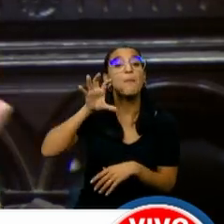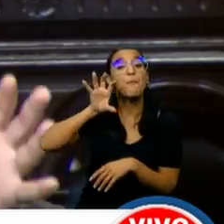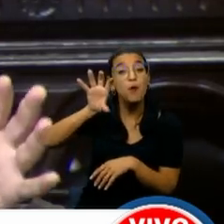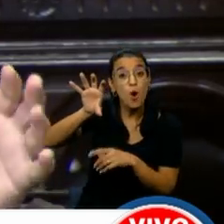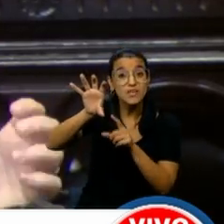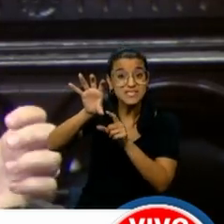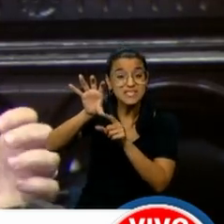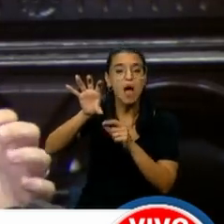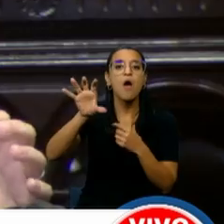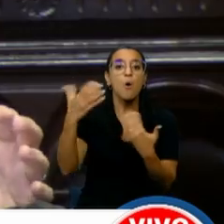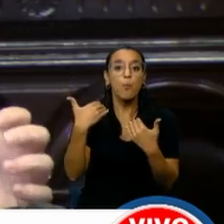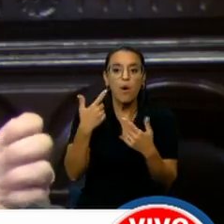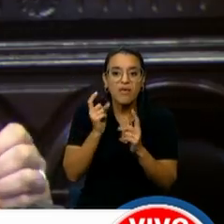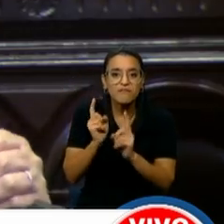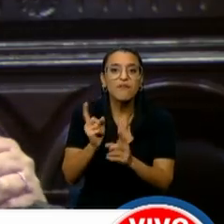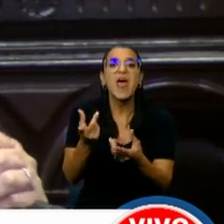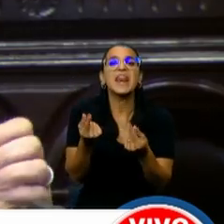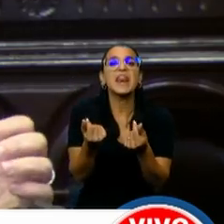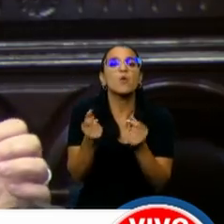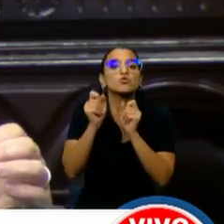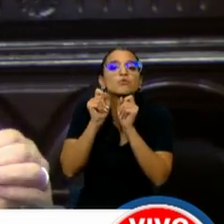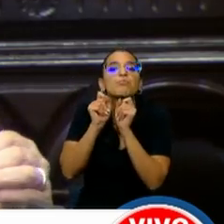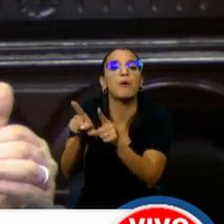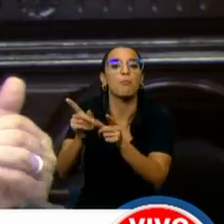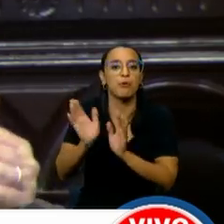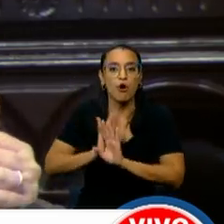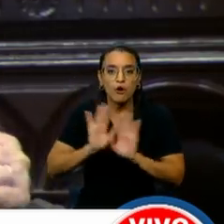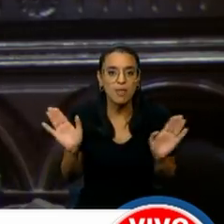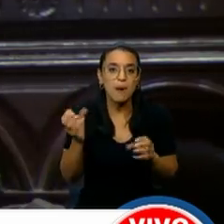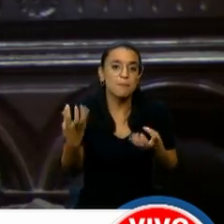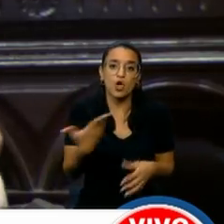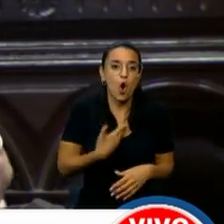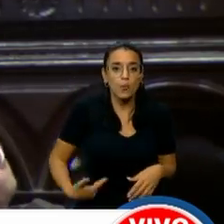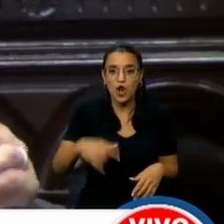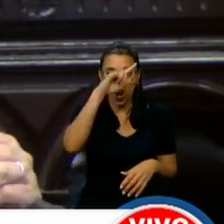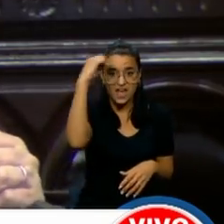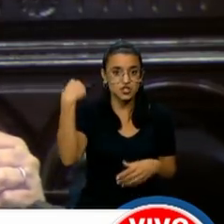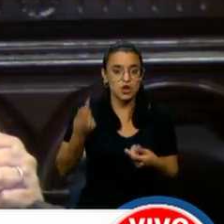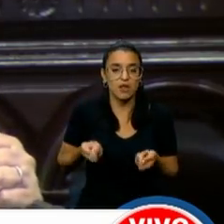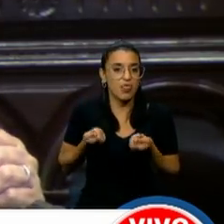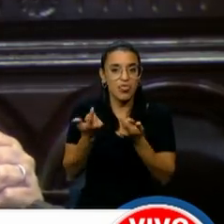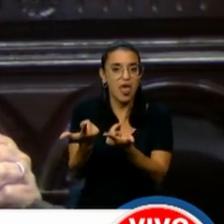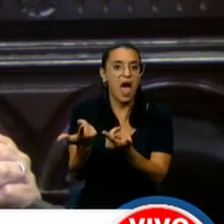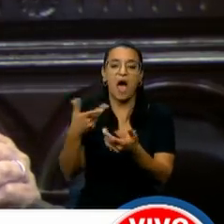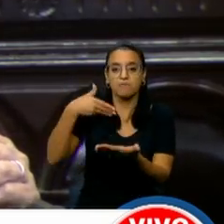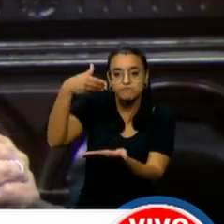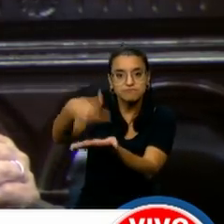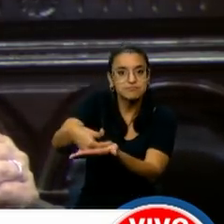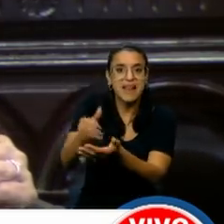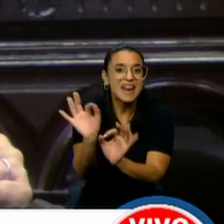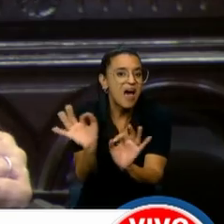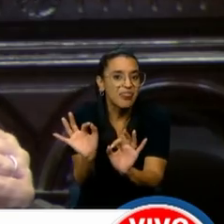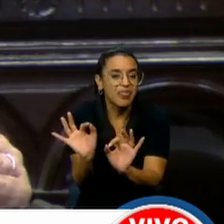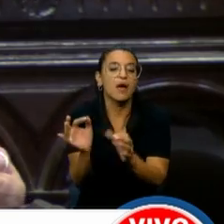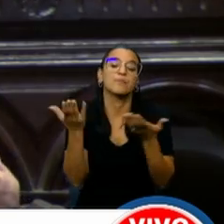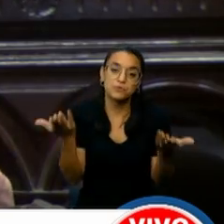podía subsistir con los recursos propio que tenía porque el gobierno nacional no nos acompañaba en apoyada algo